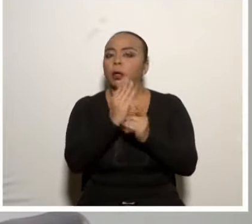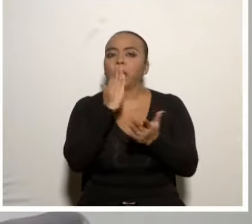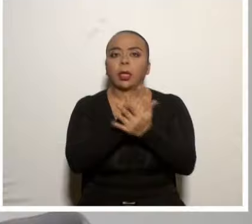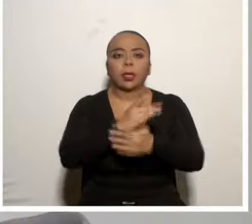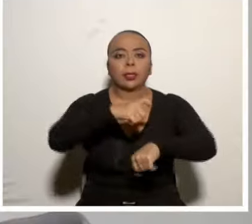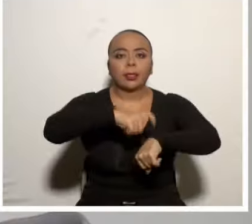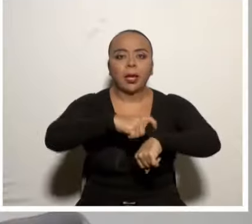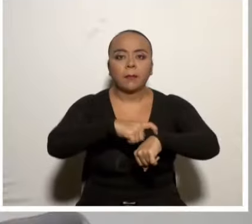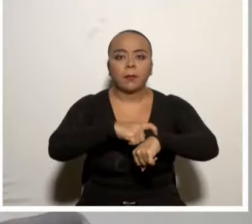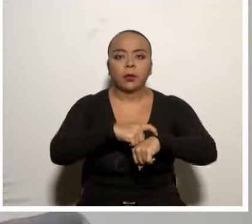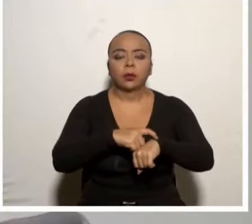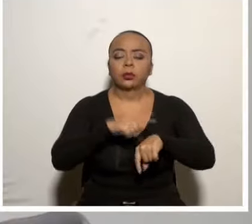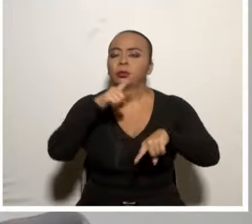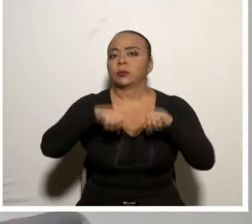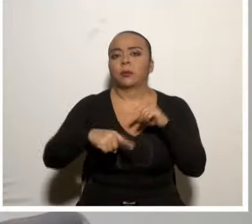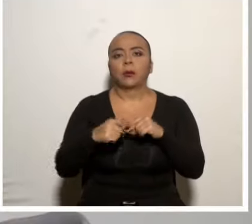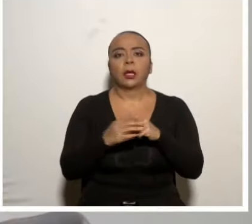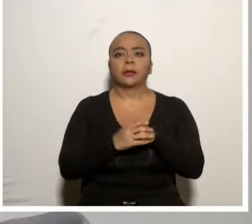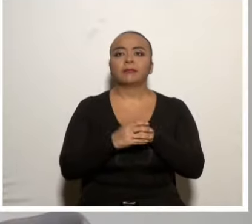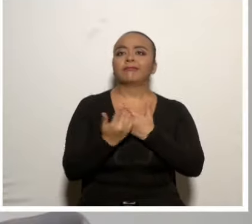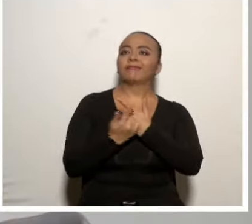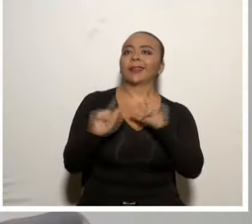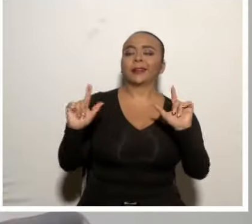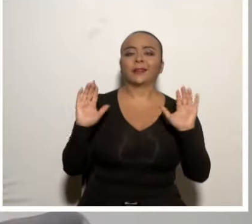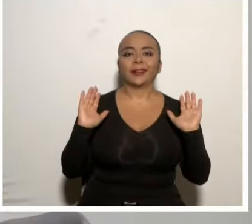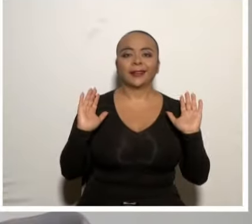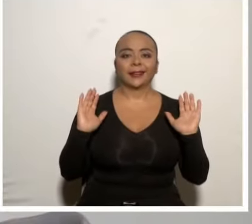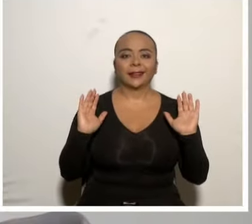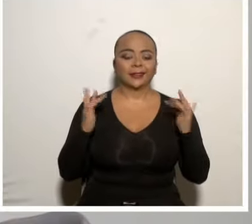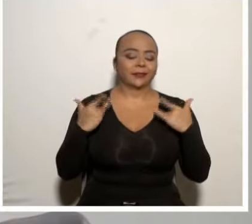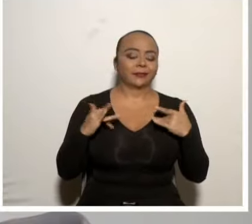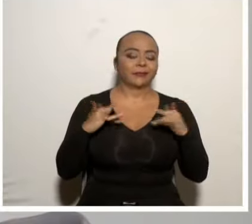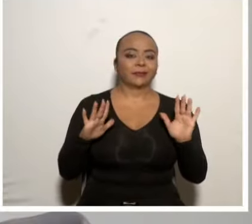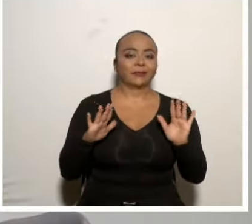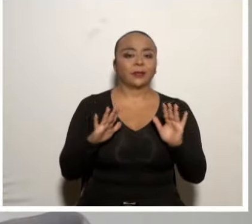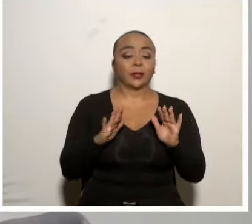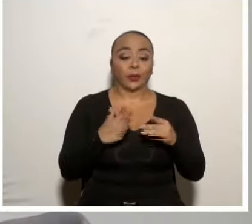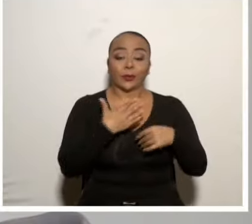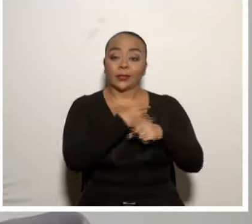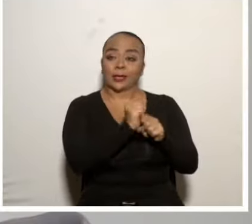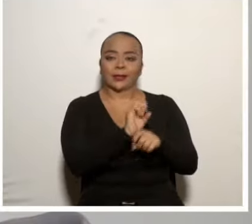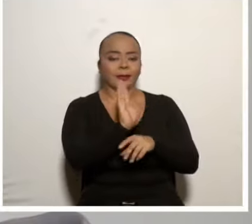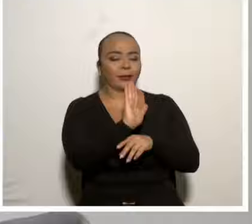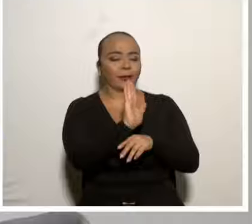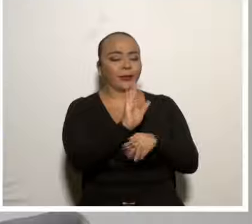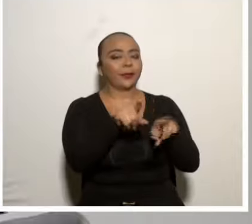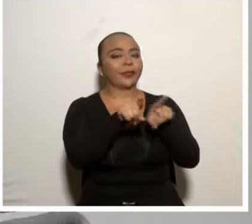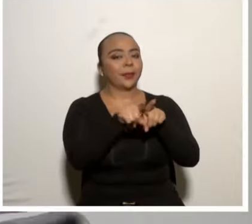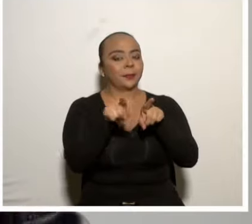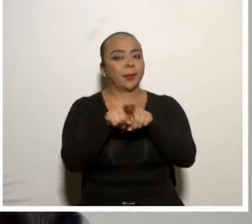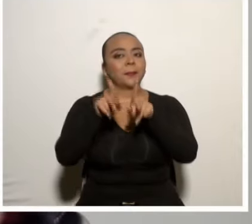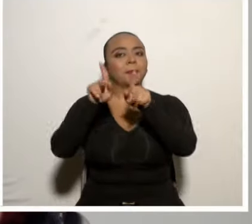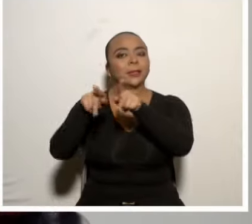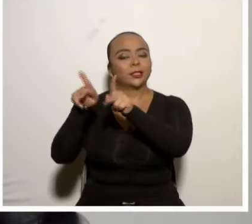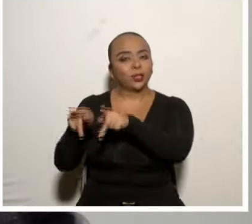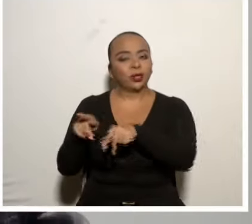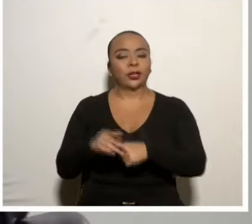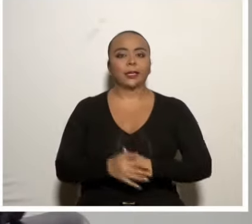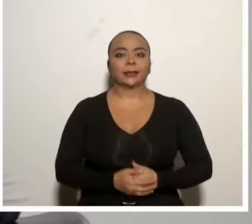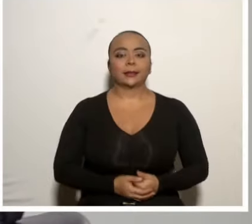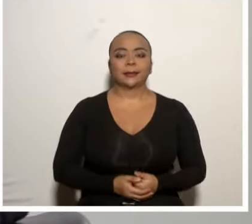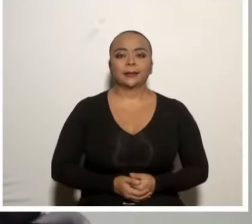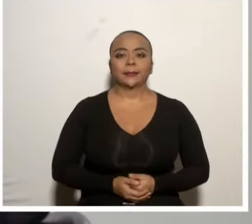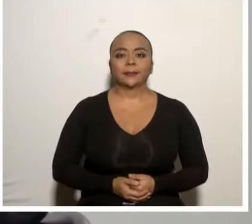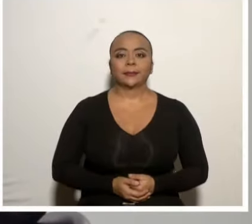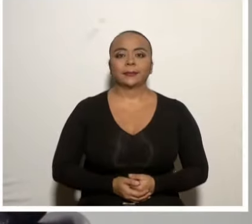de manera tal que no se puedan salir con la suya, no solamente quienes los propician, sino las personas que